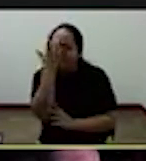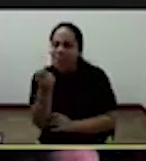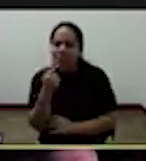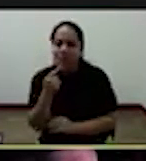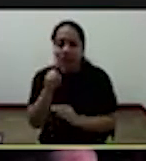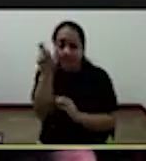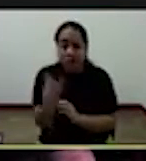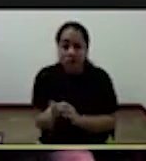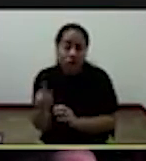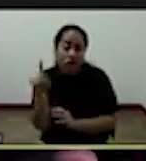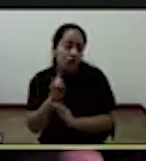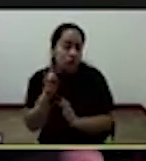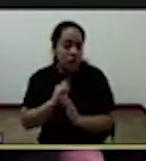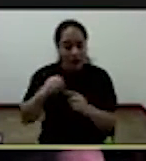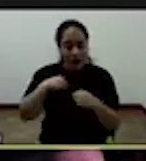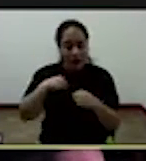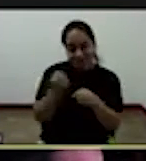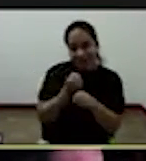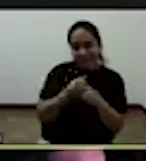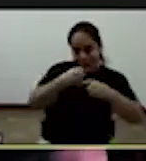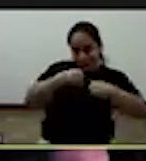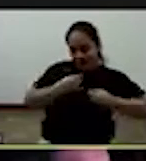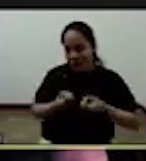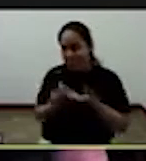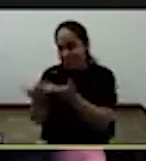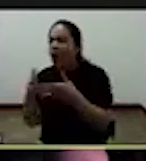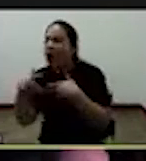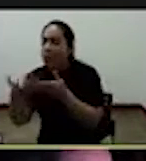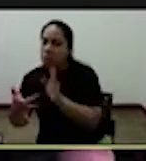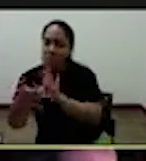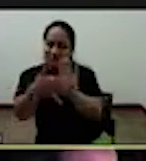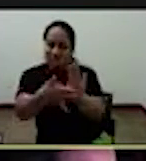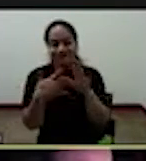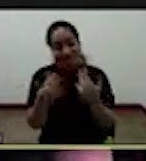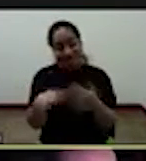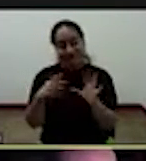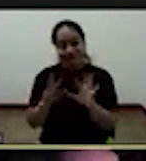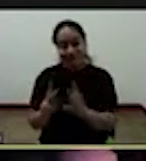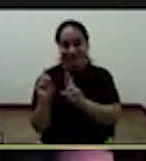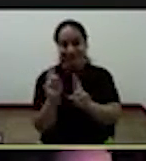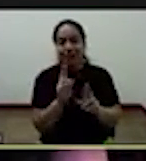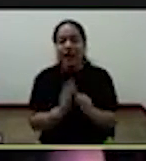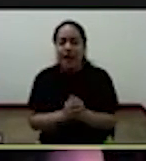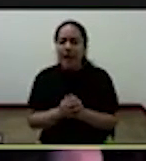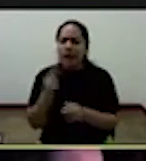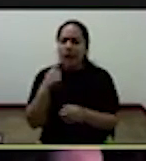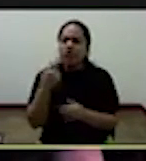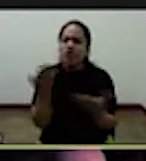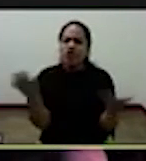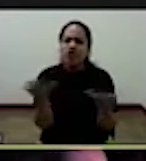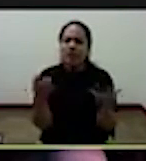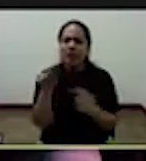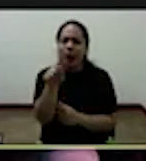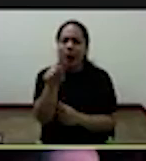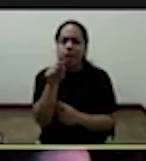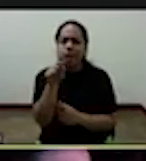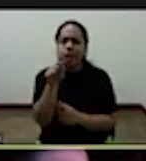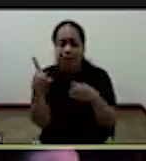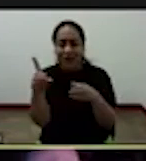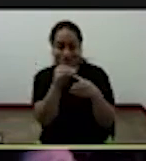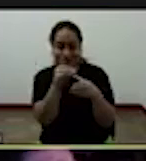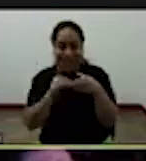mi trabajo y cómo lo representa, ¿no? Esto quedó en el disco mismo, en el soporte.